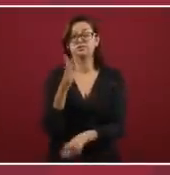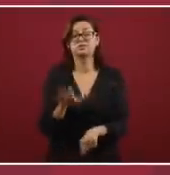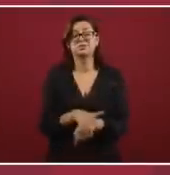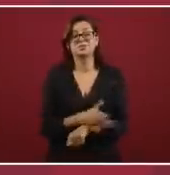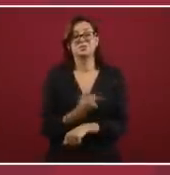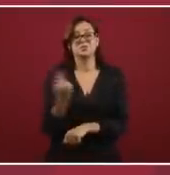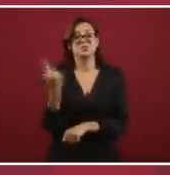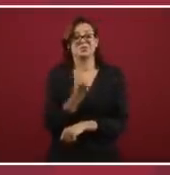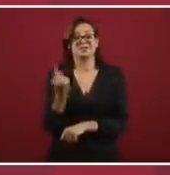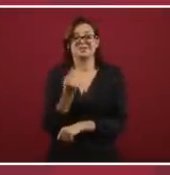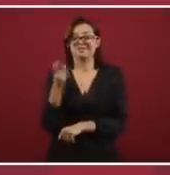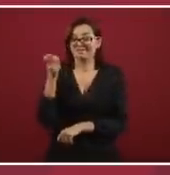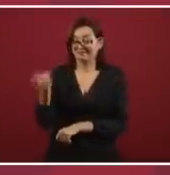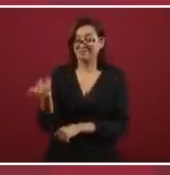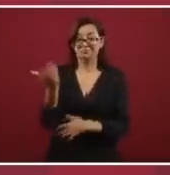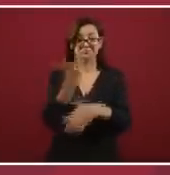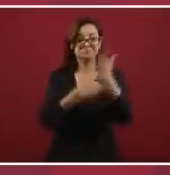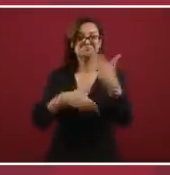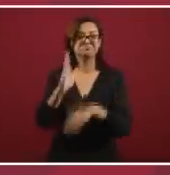significa ingresos para la nación.